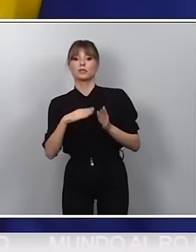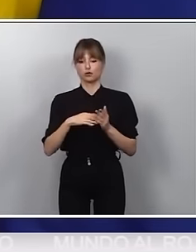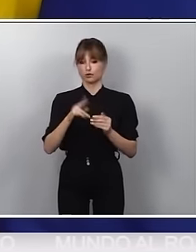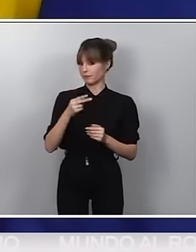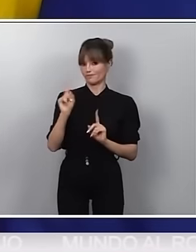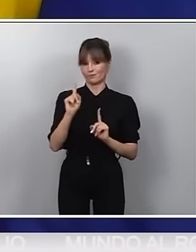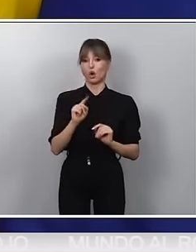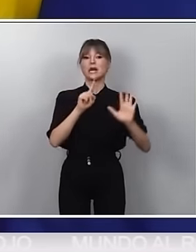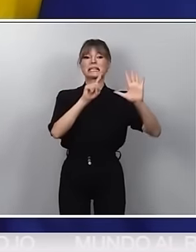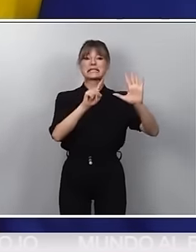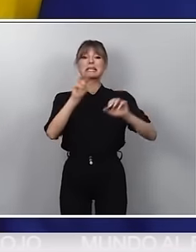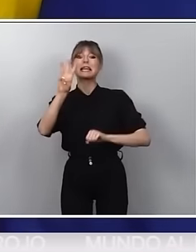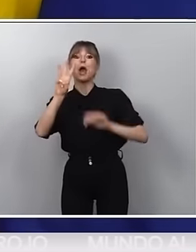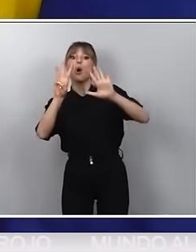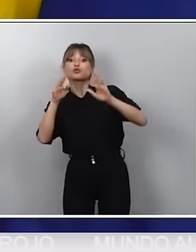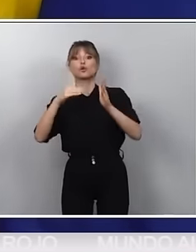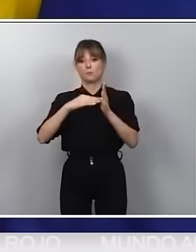que son 68.000 euros.